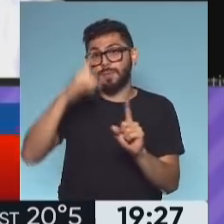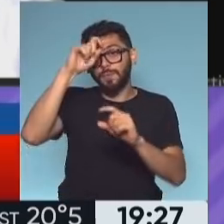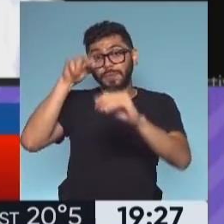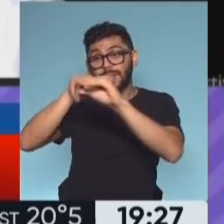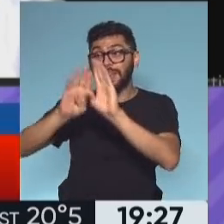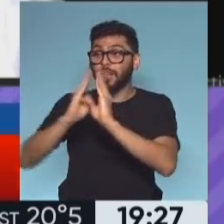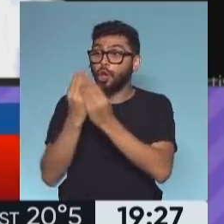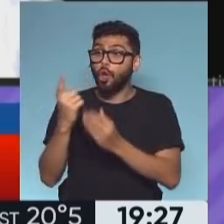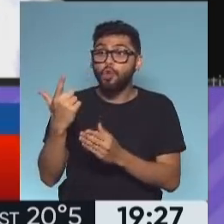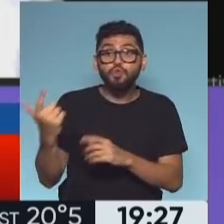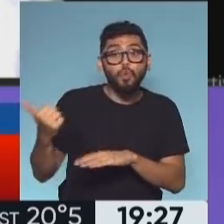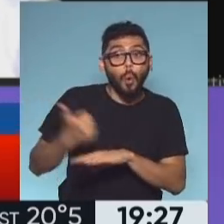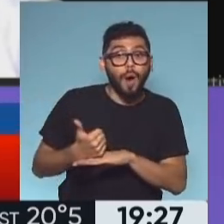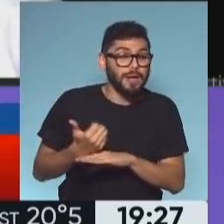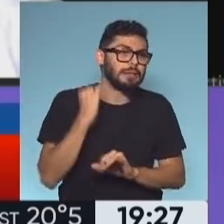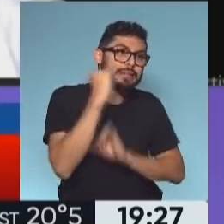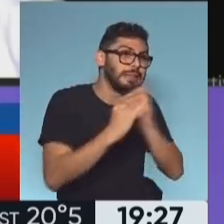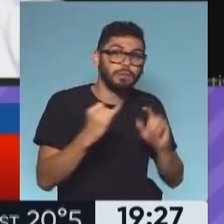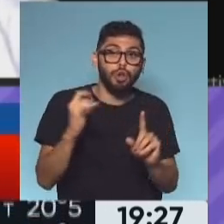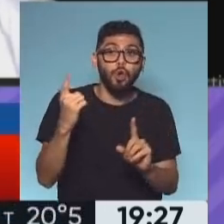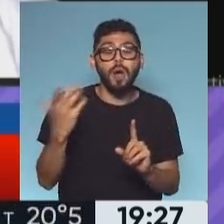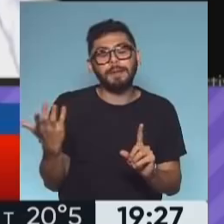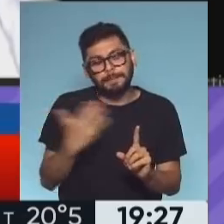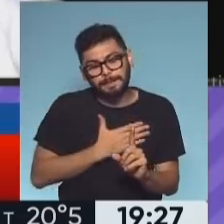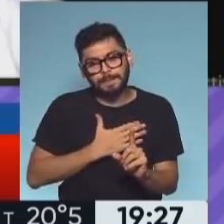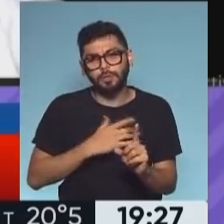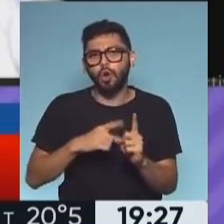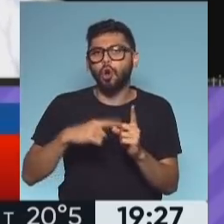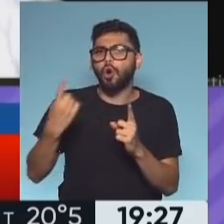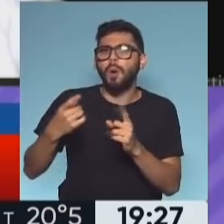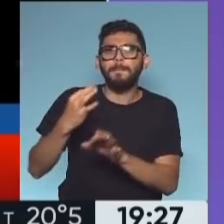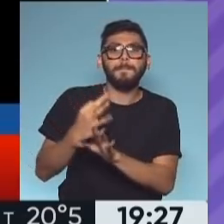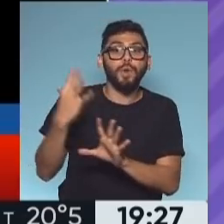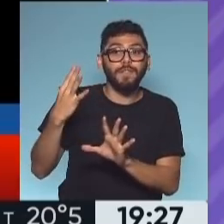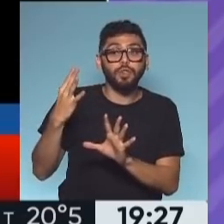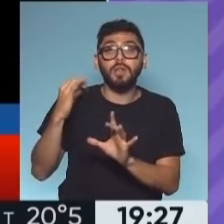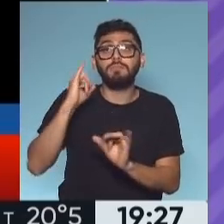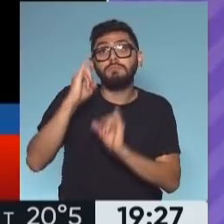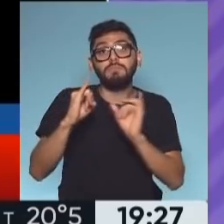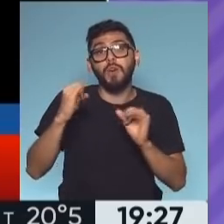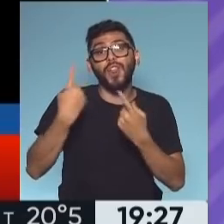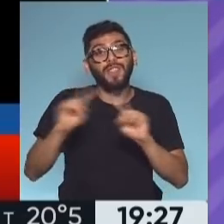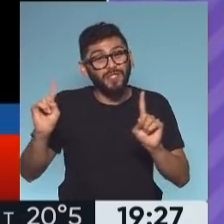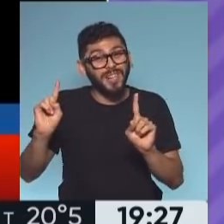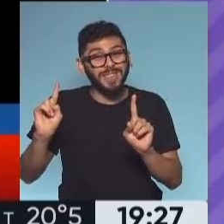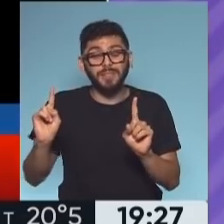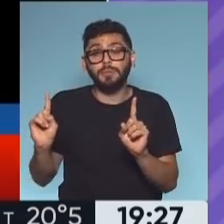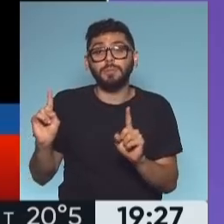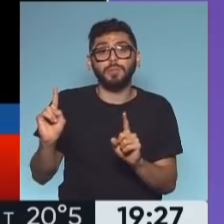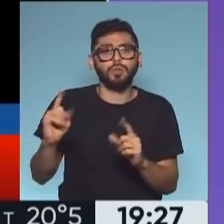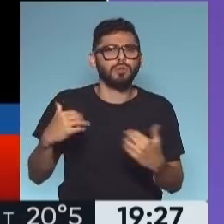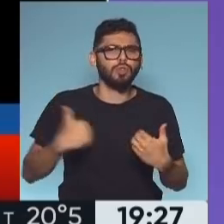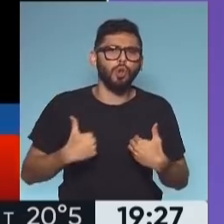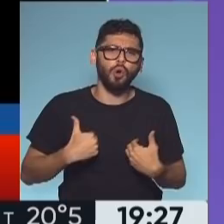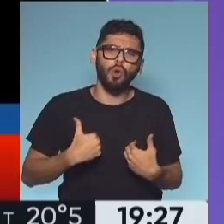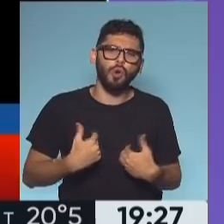que le pueda acercar esta realidad. Otros especialistas pueden tener visiones distintas. Pero de lo que yo no tengo